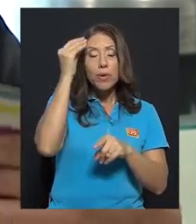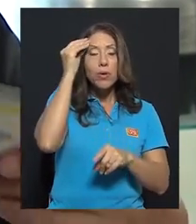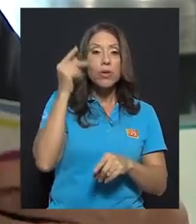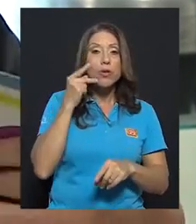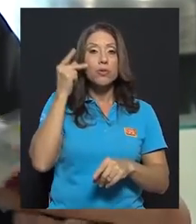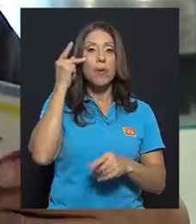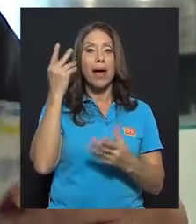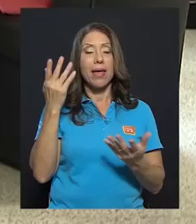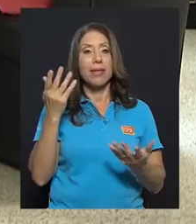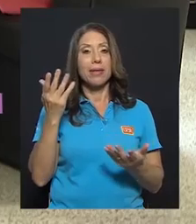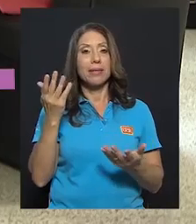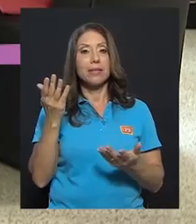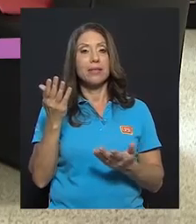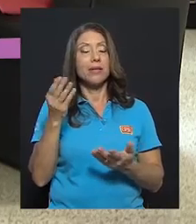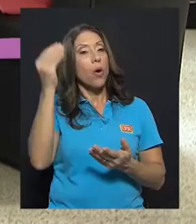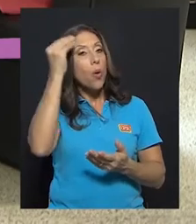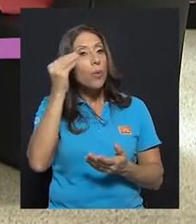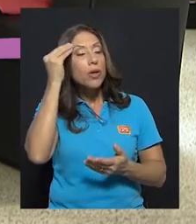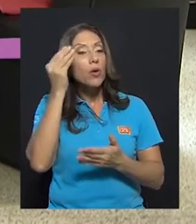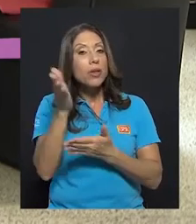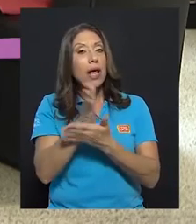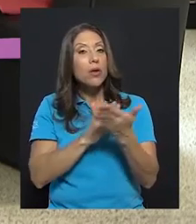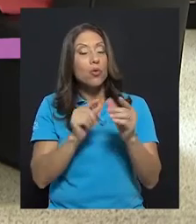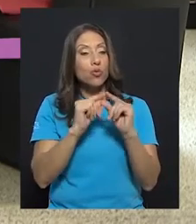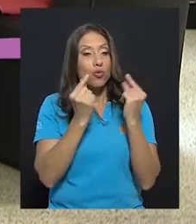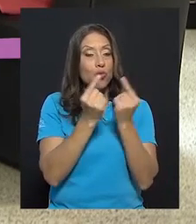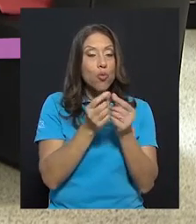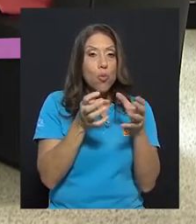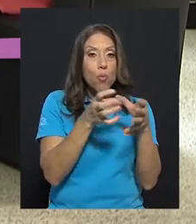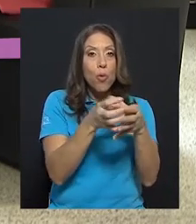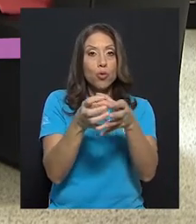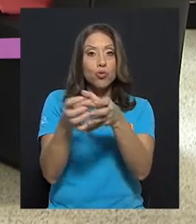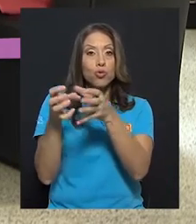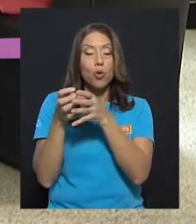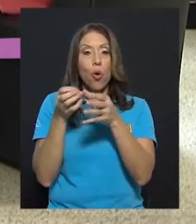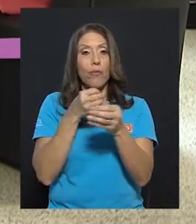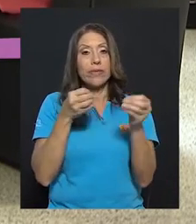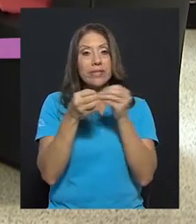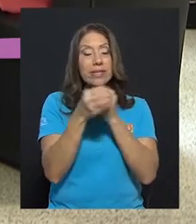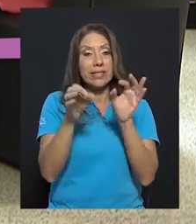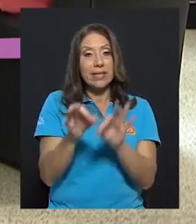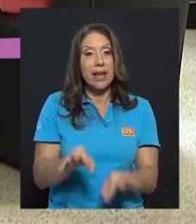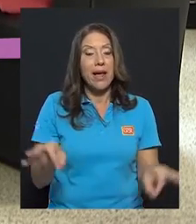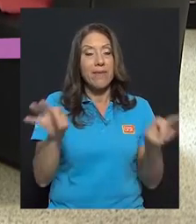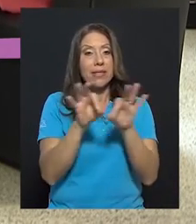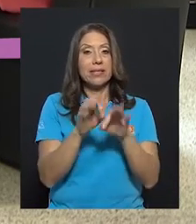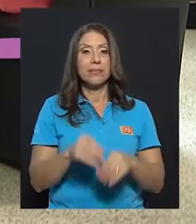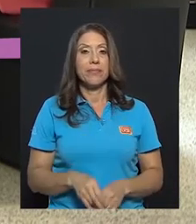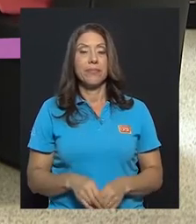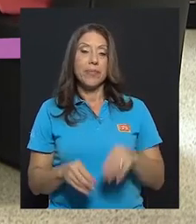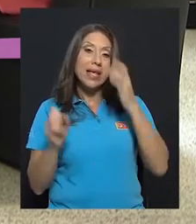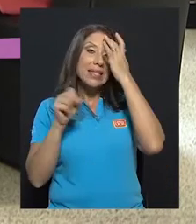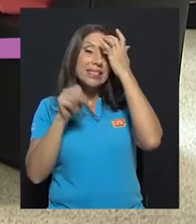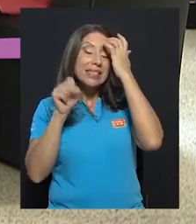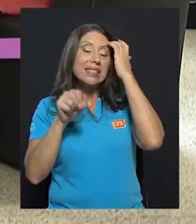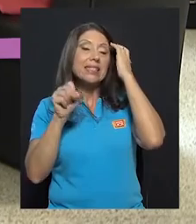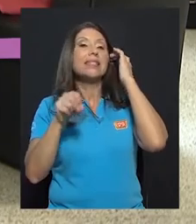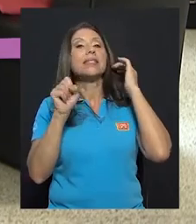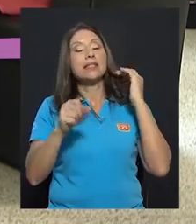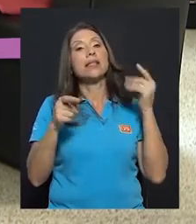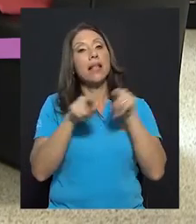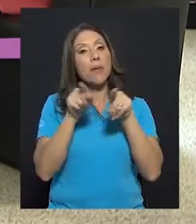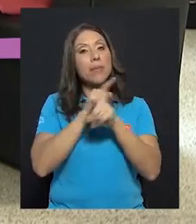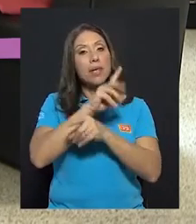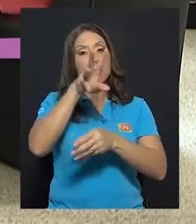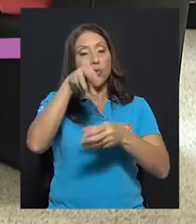padres, de algunos grupos claves, profesionales claves, no sé. Sí, claro. La investigación incluyó la